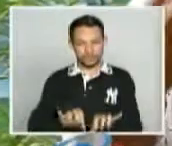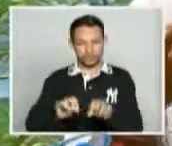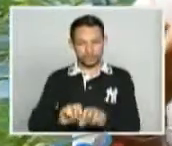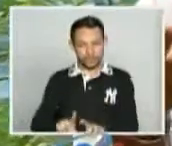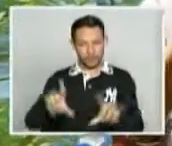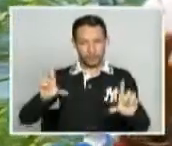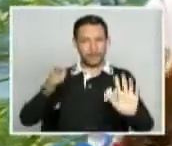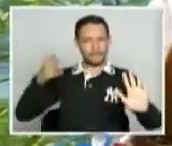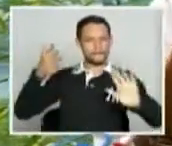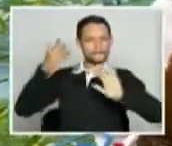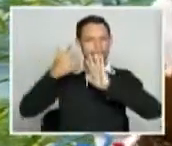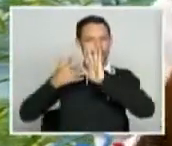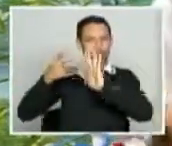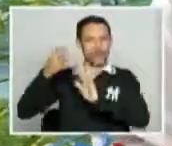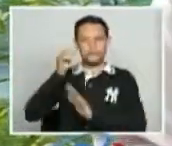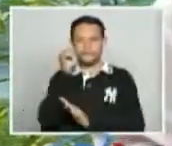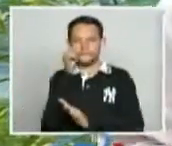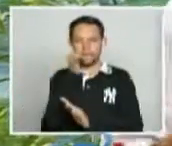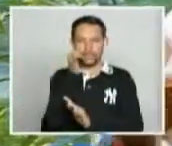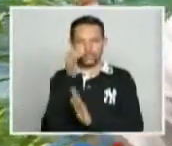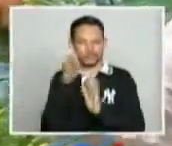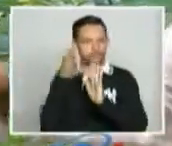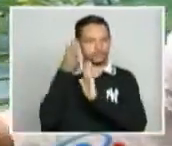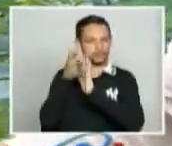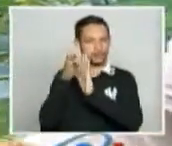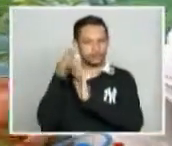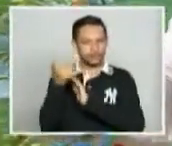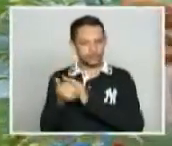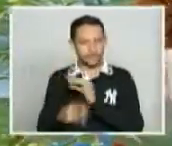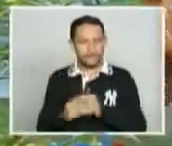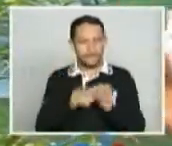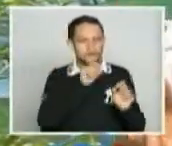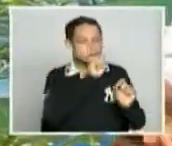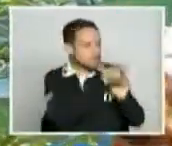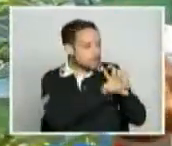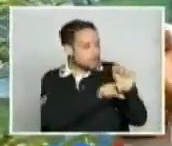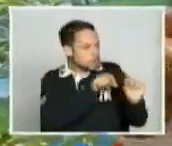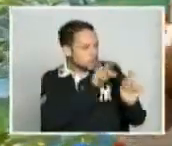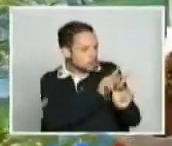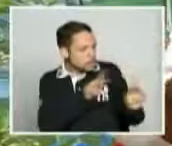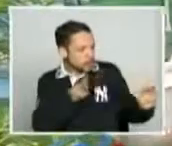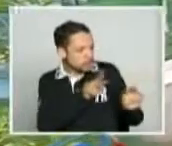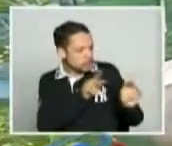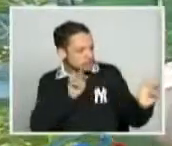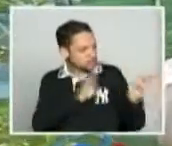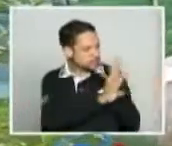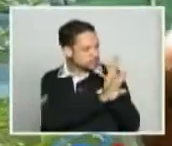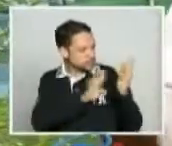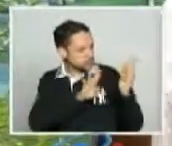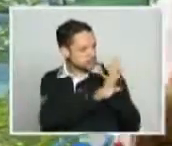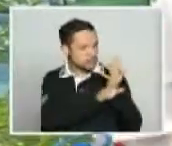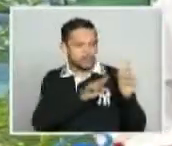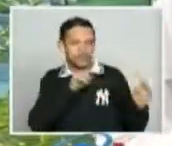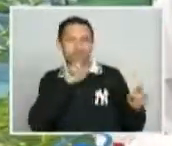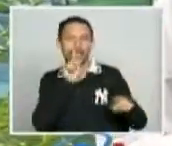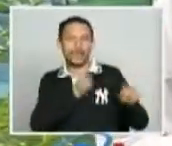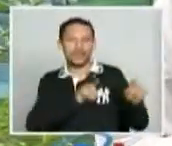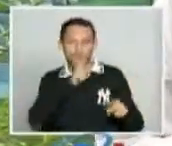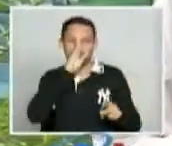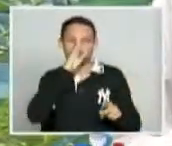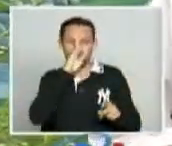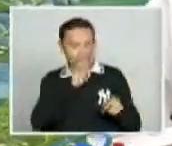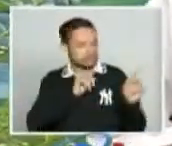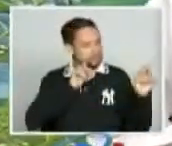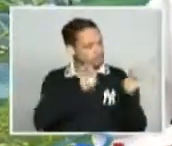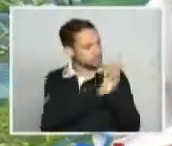de preguntas que son frecuentes por ustedes en la calle, en la consulta, en cualquier sitio,